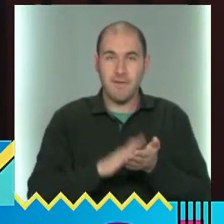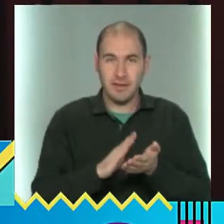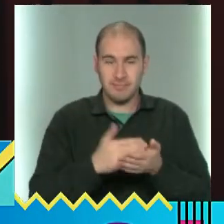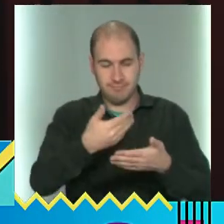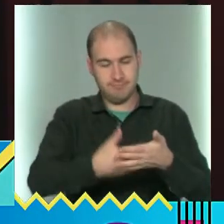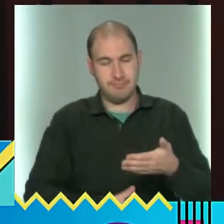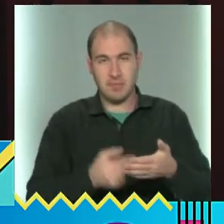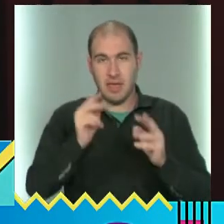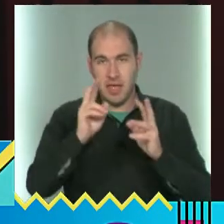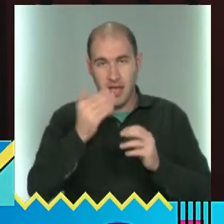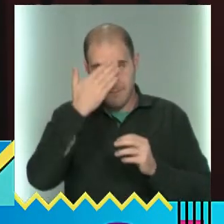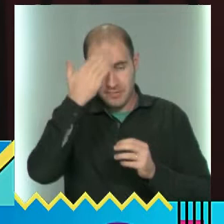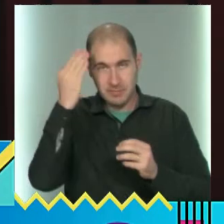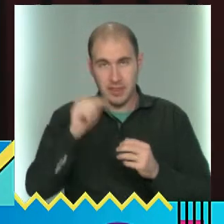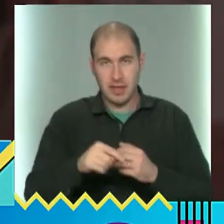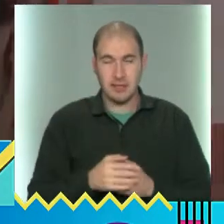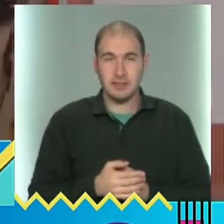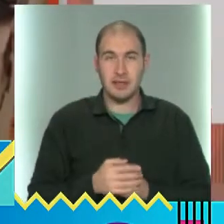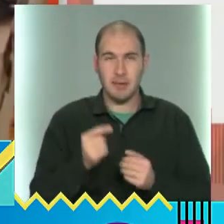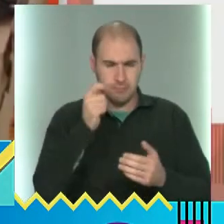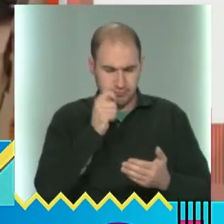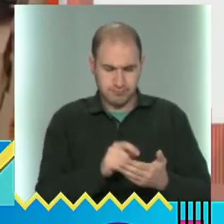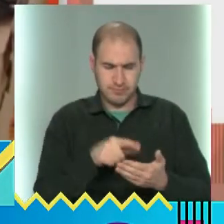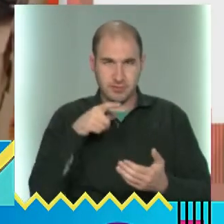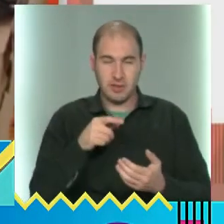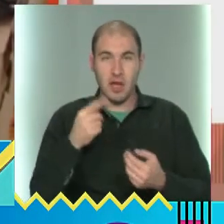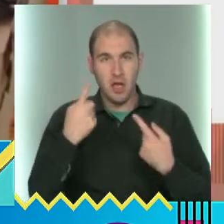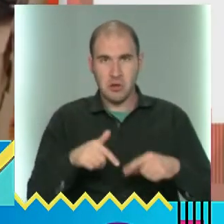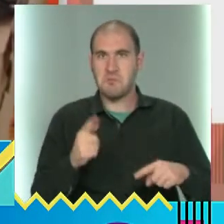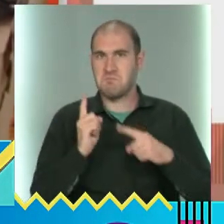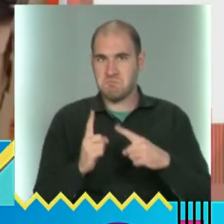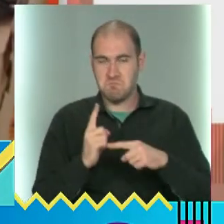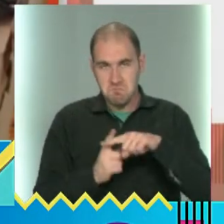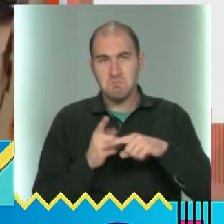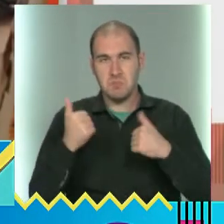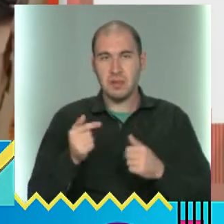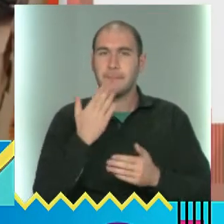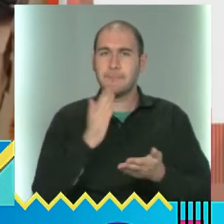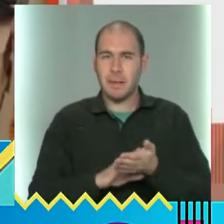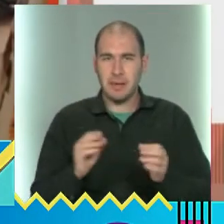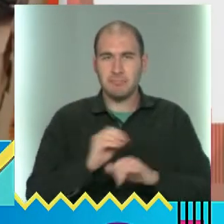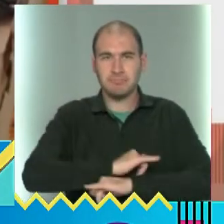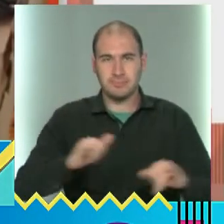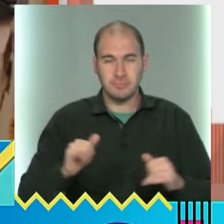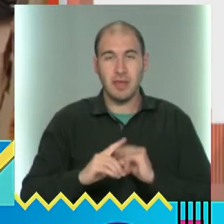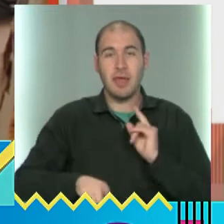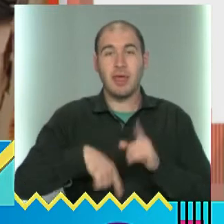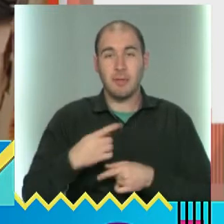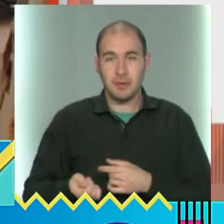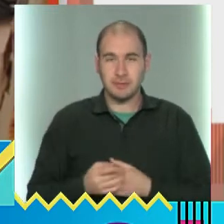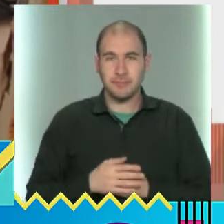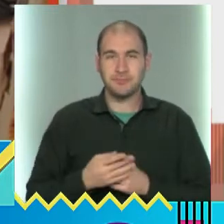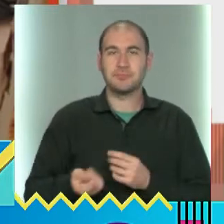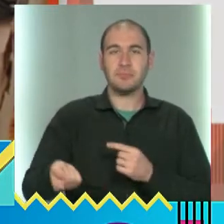esta enfermedad con este microscopio. Los resultados fueron muy exitosos, pudimos publicar un paper después de eso. Y una